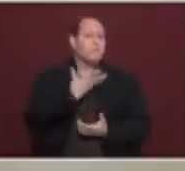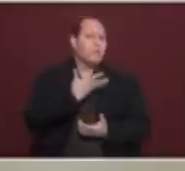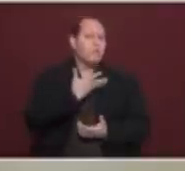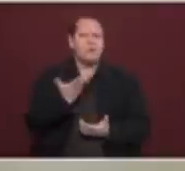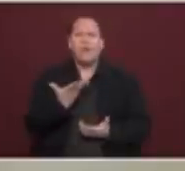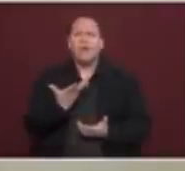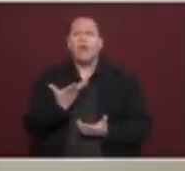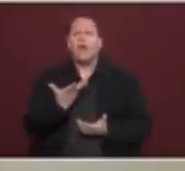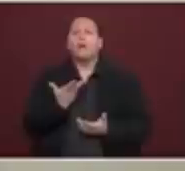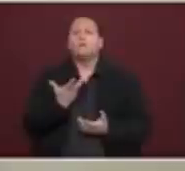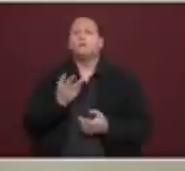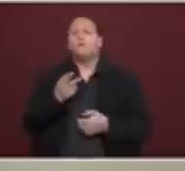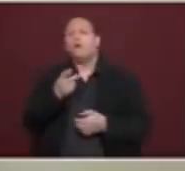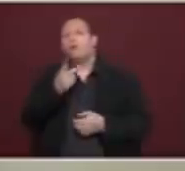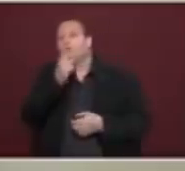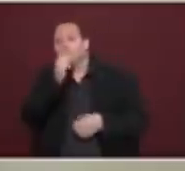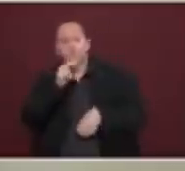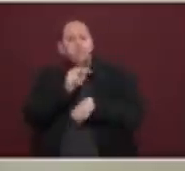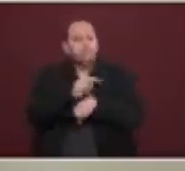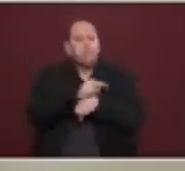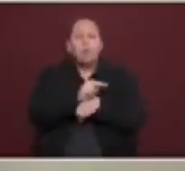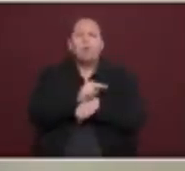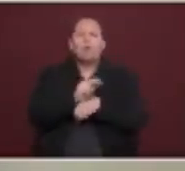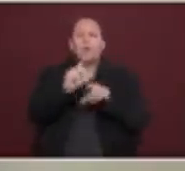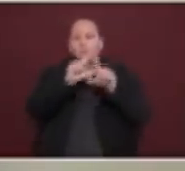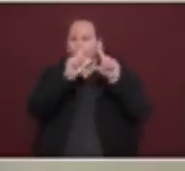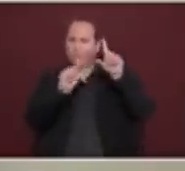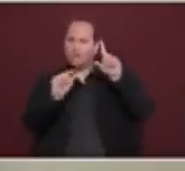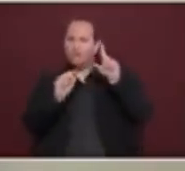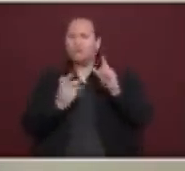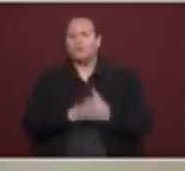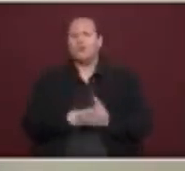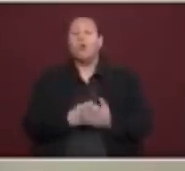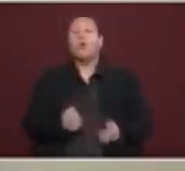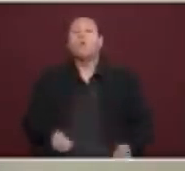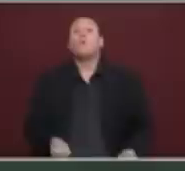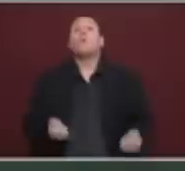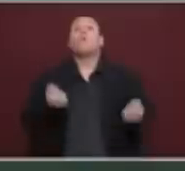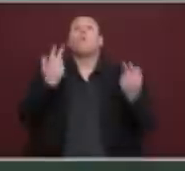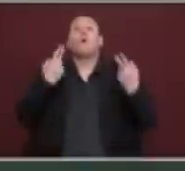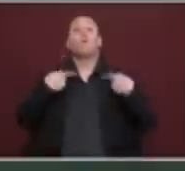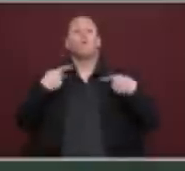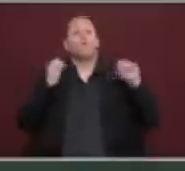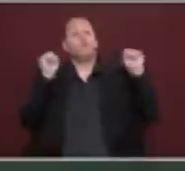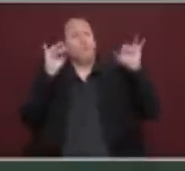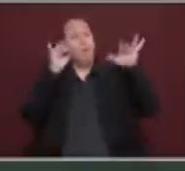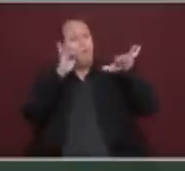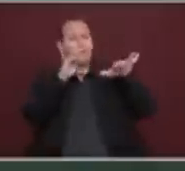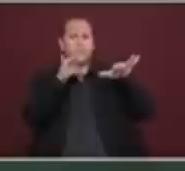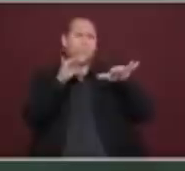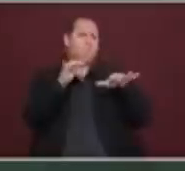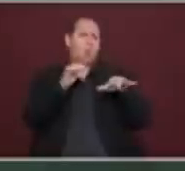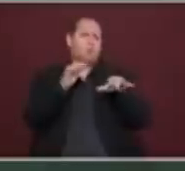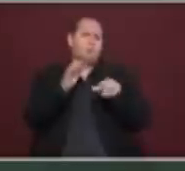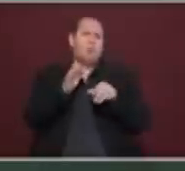y actuar la guardia nacional con el número de elementos necesarios